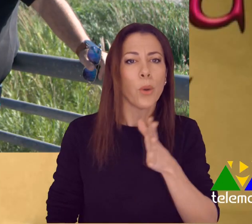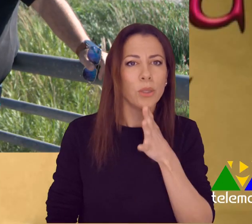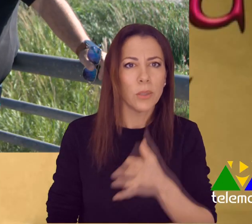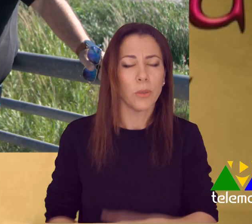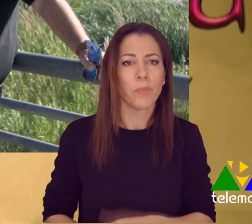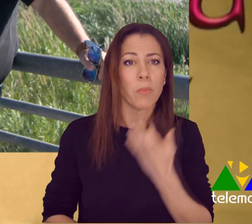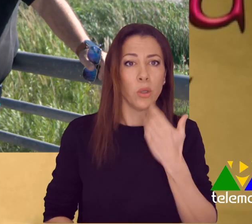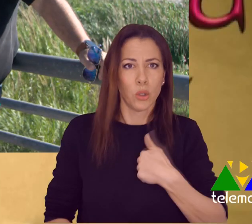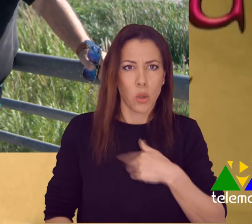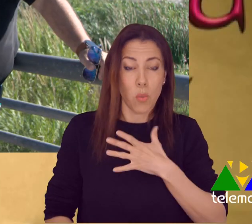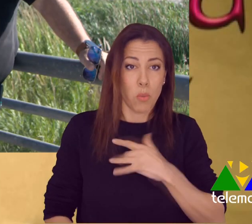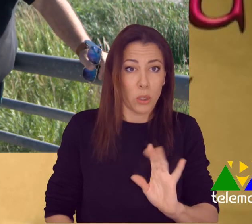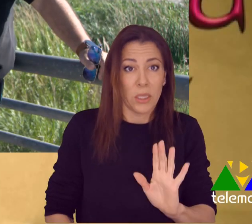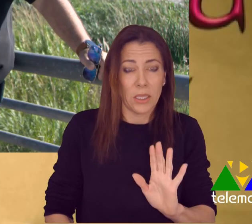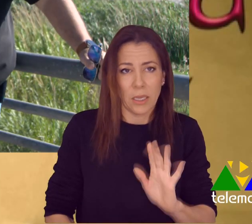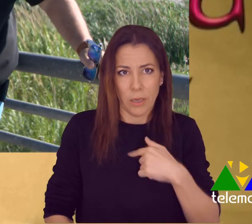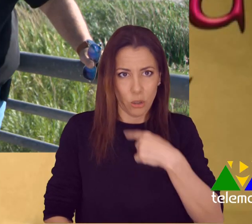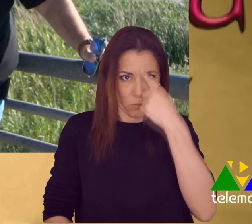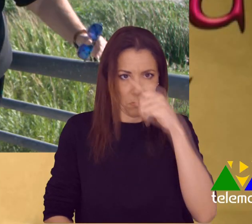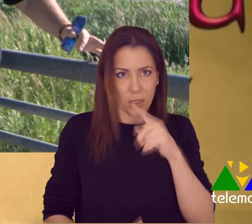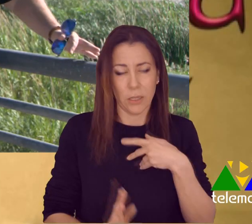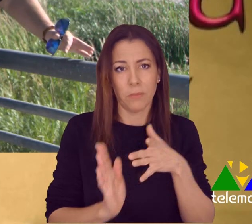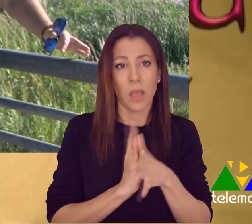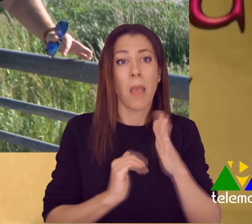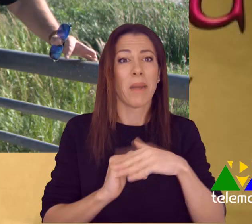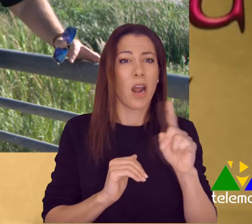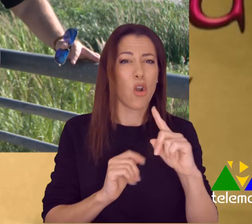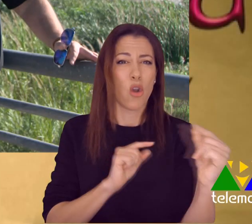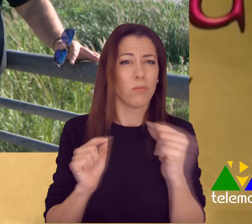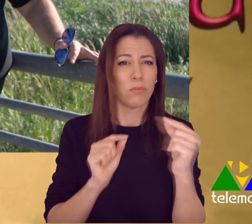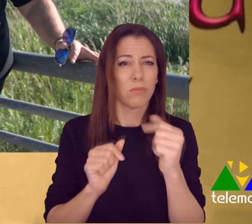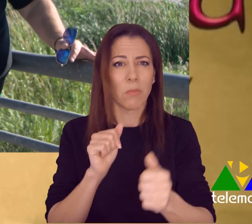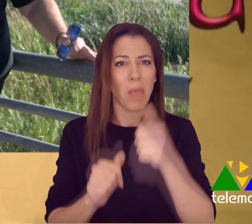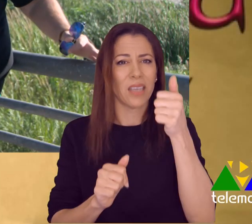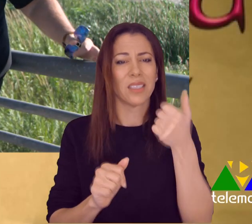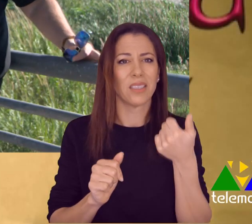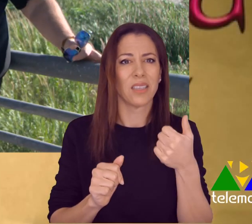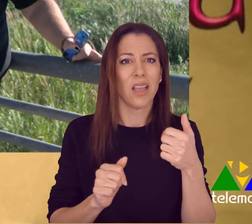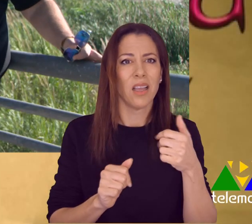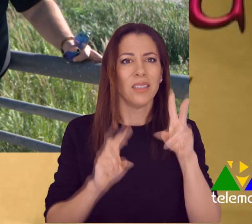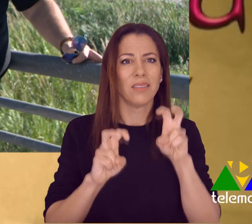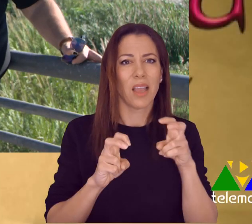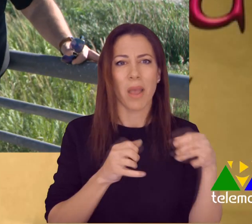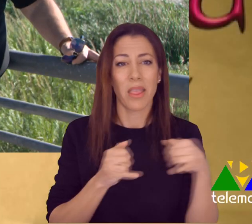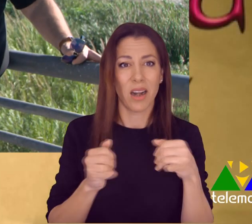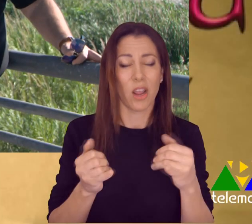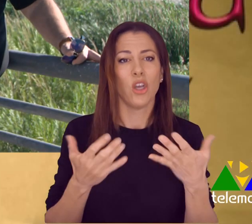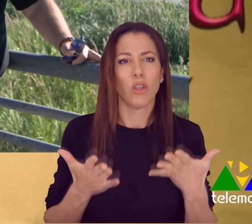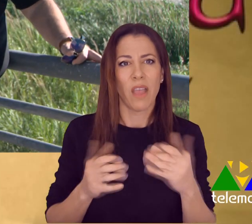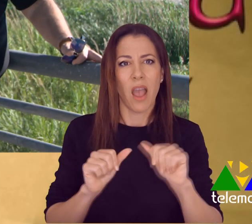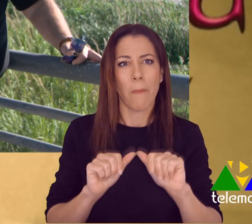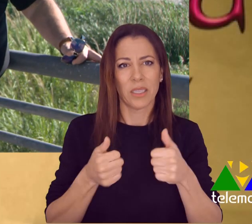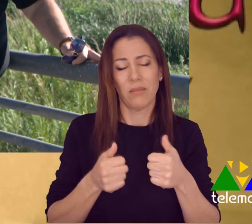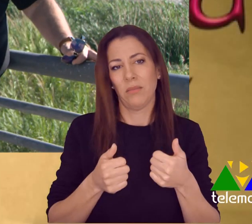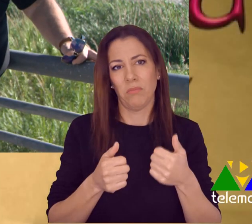decir, es posible que por una razón, porque para que no hubiera más litigios con el tema del río, de la avenida del río, y que partiéramos de un